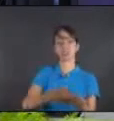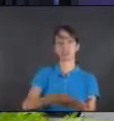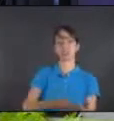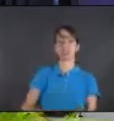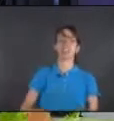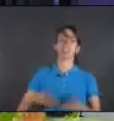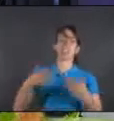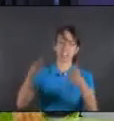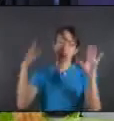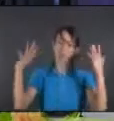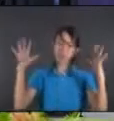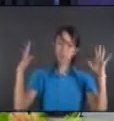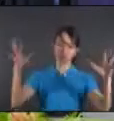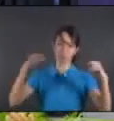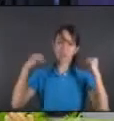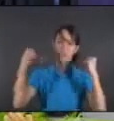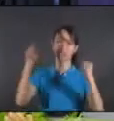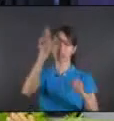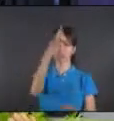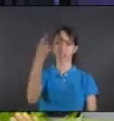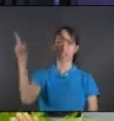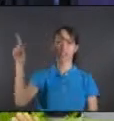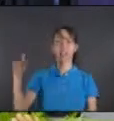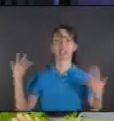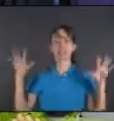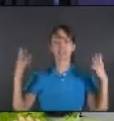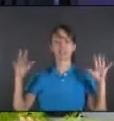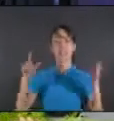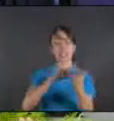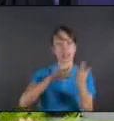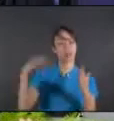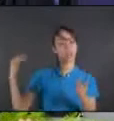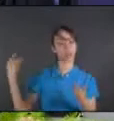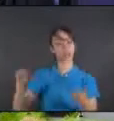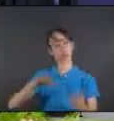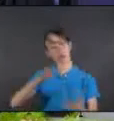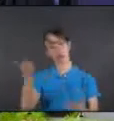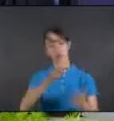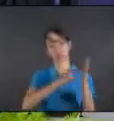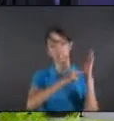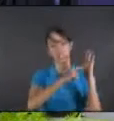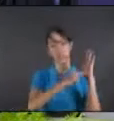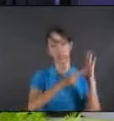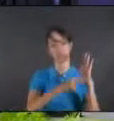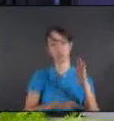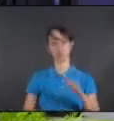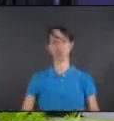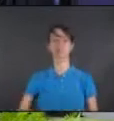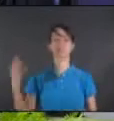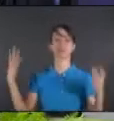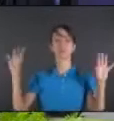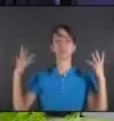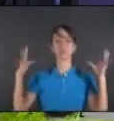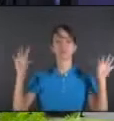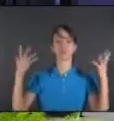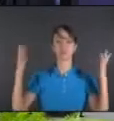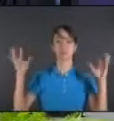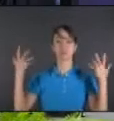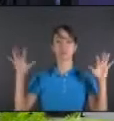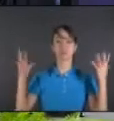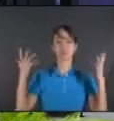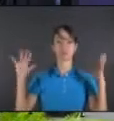lo que te está diciendo. Y entonces vas a salir, ya te purificó. Entonces el sufrimiento, el